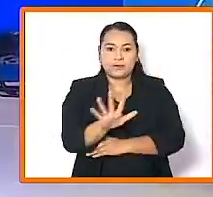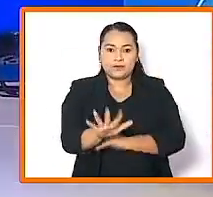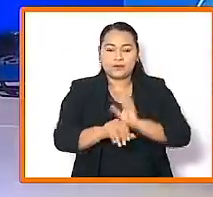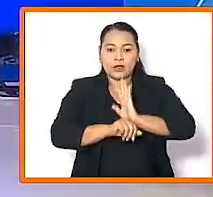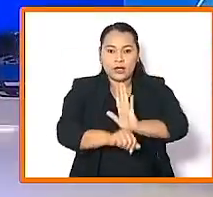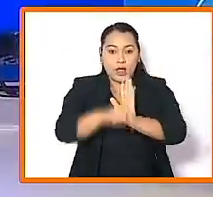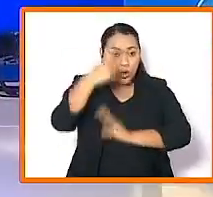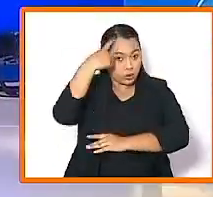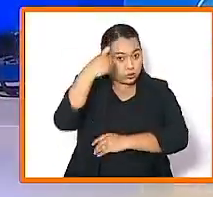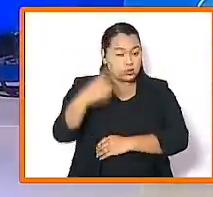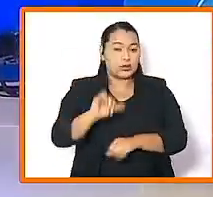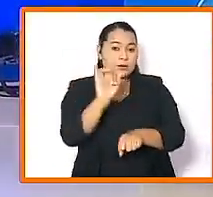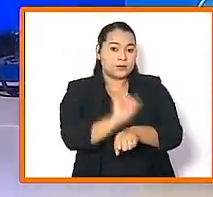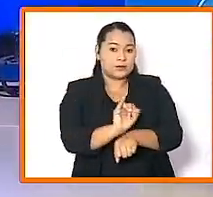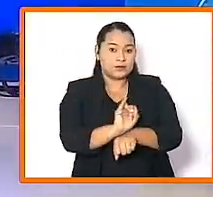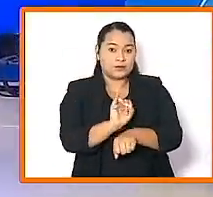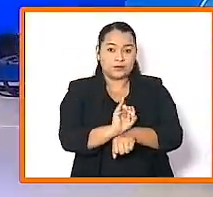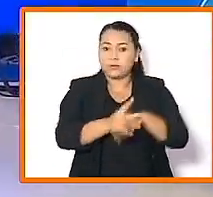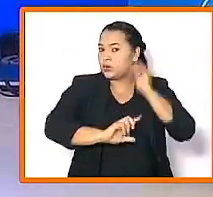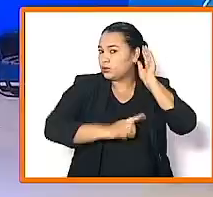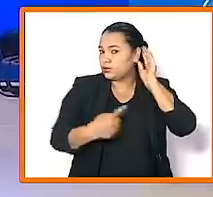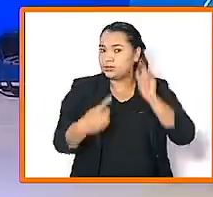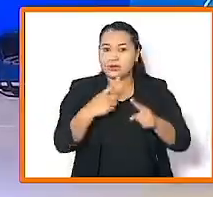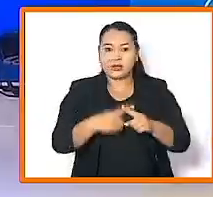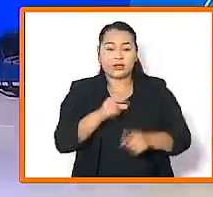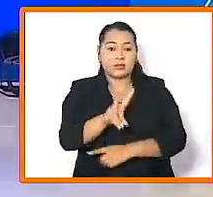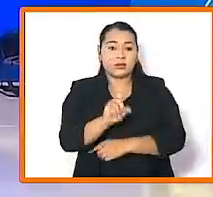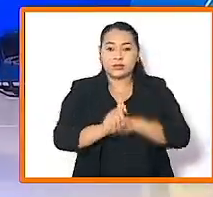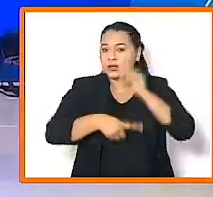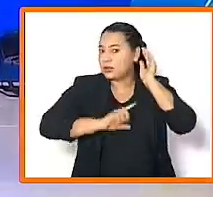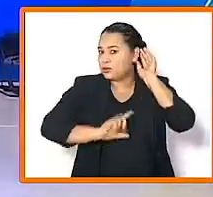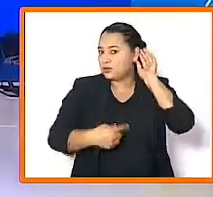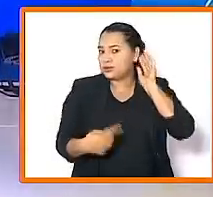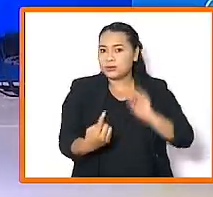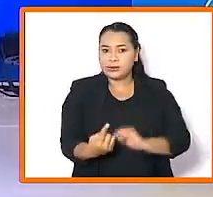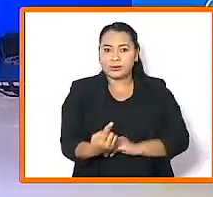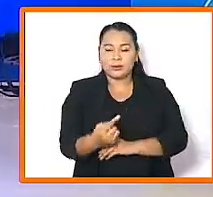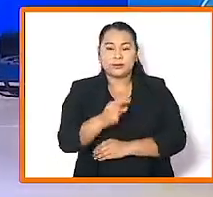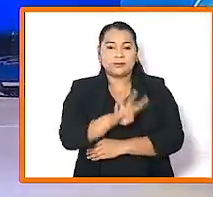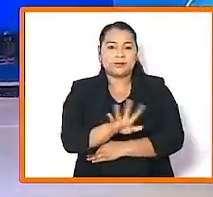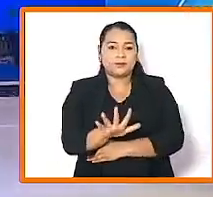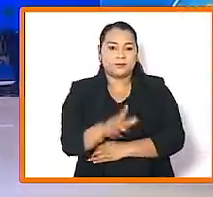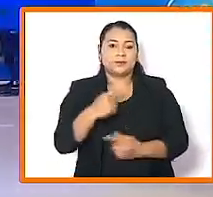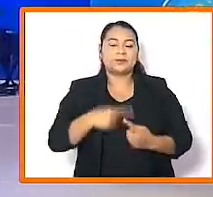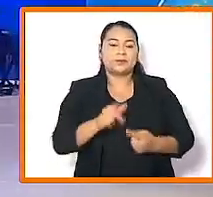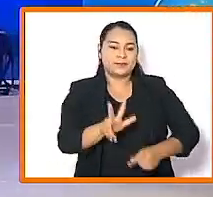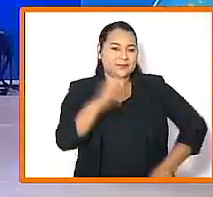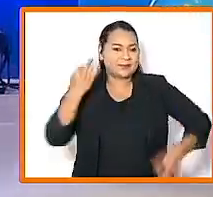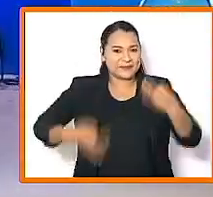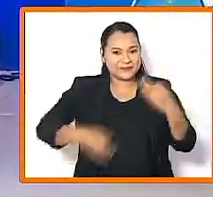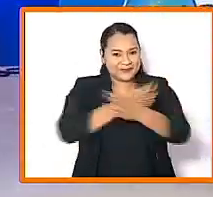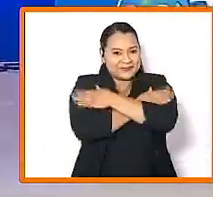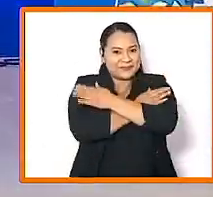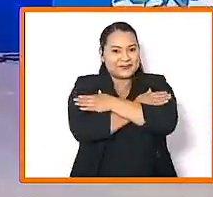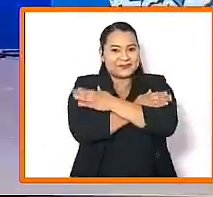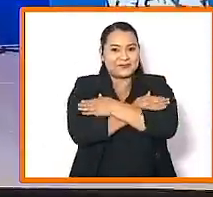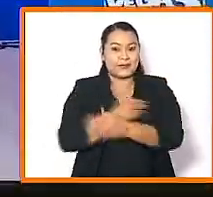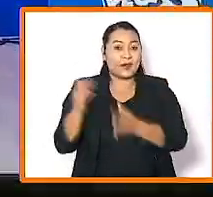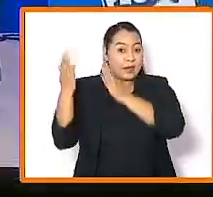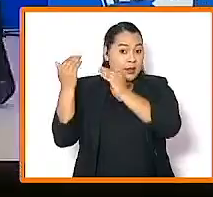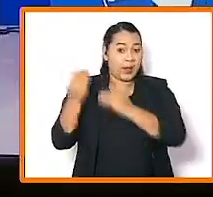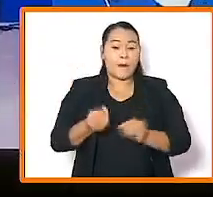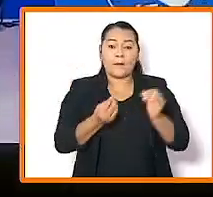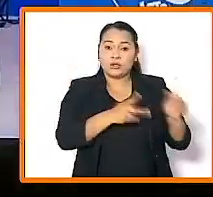sueños iglesia. Para Multi X 2X, para más 1, 45 más 3. Muchas felicidades. Esperamos tener